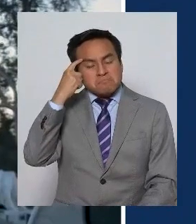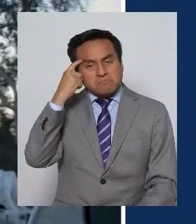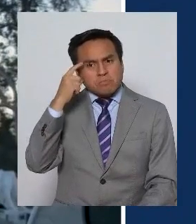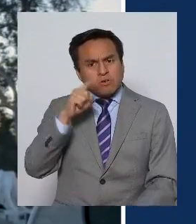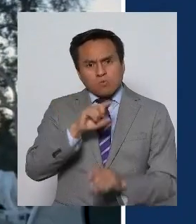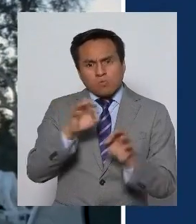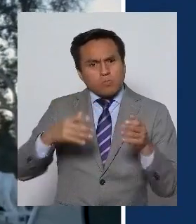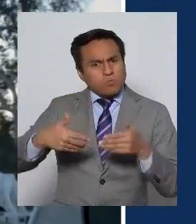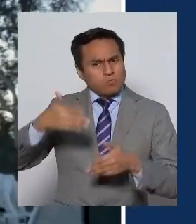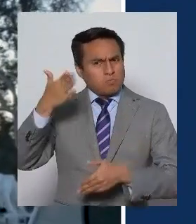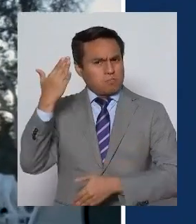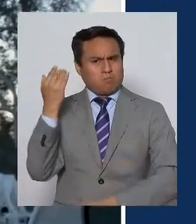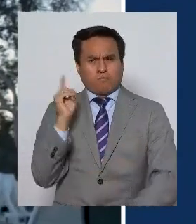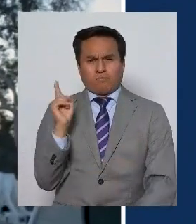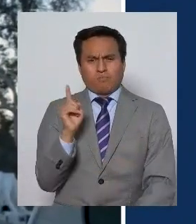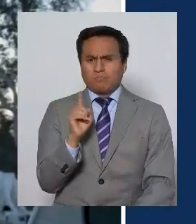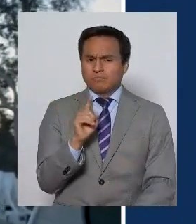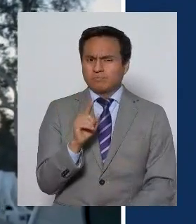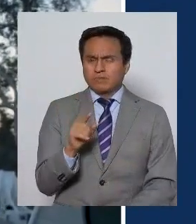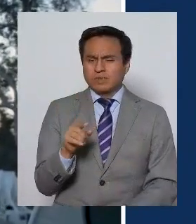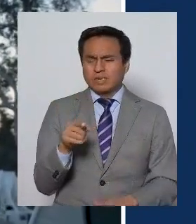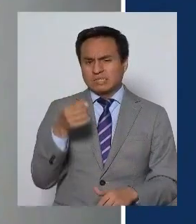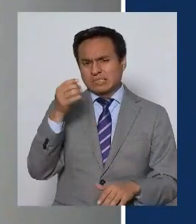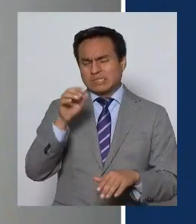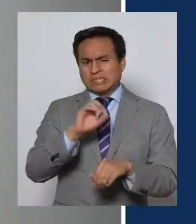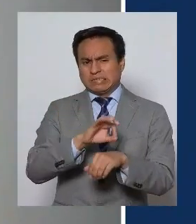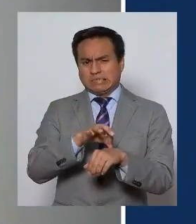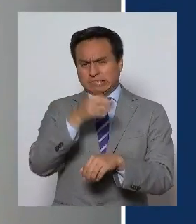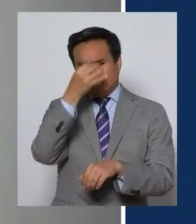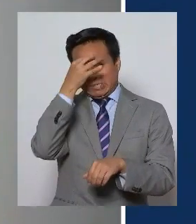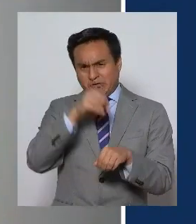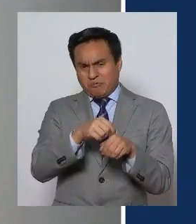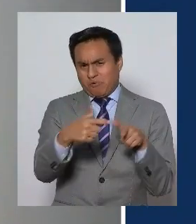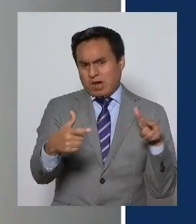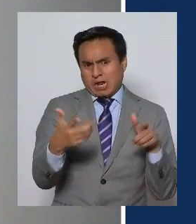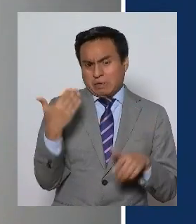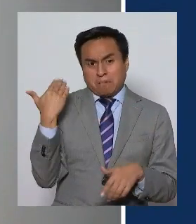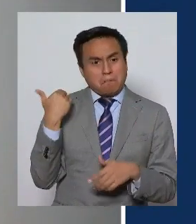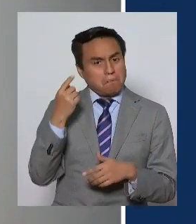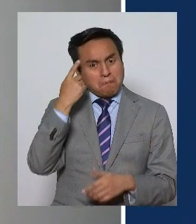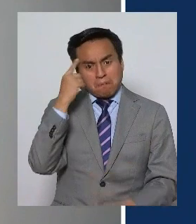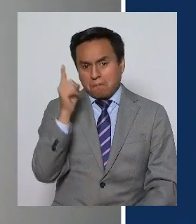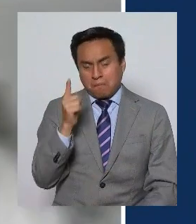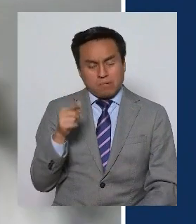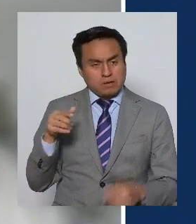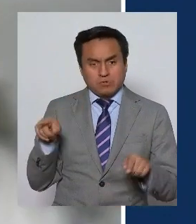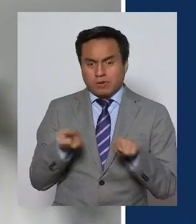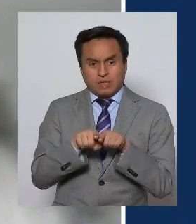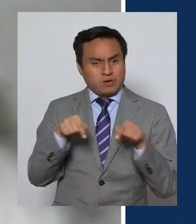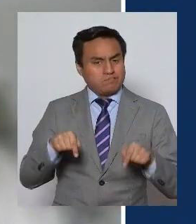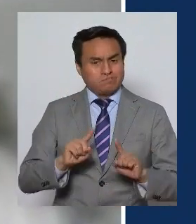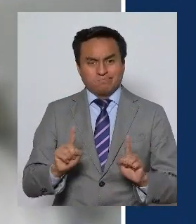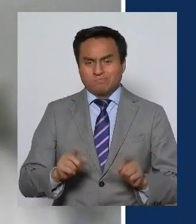memoria, nunca les había ocurrido algo como lo que estamos enfrentando al día de